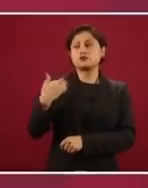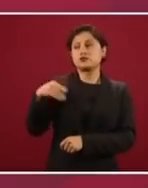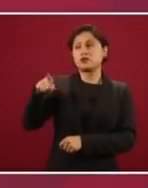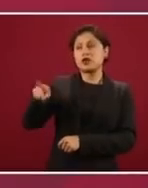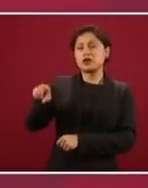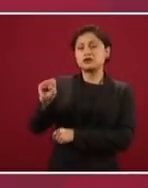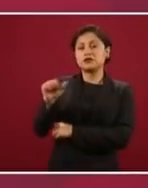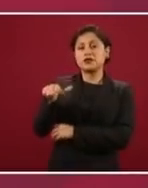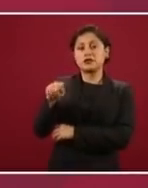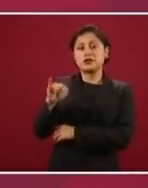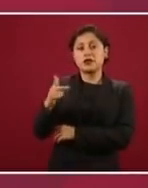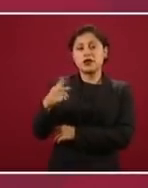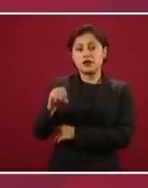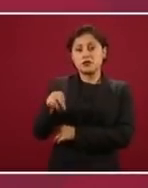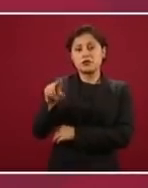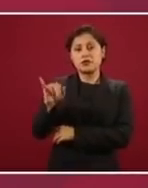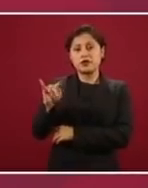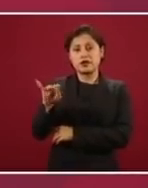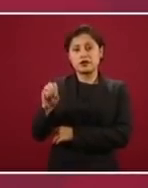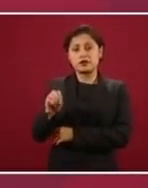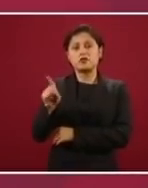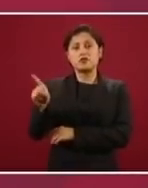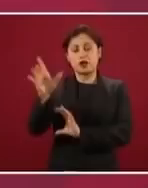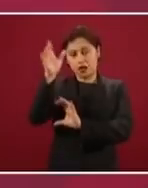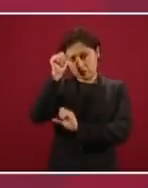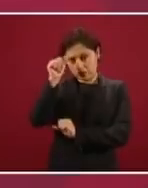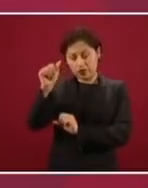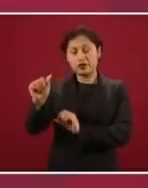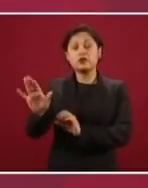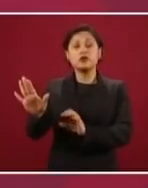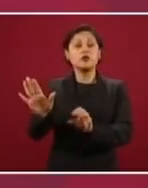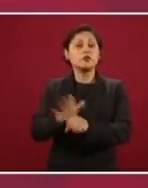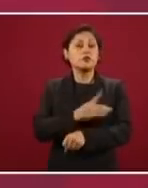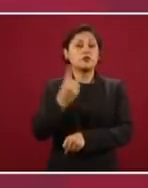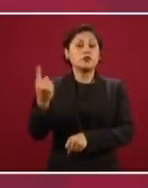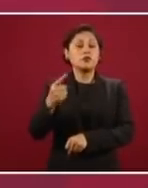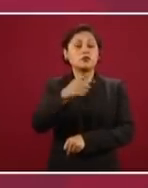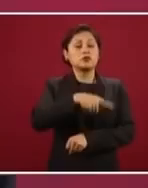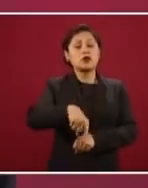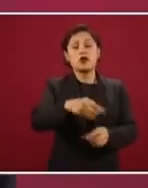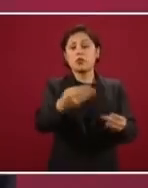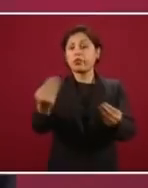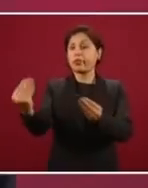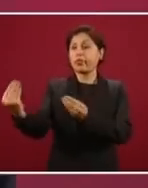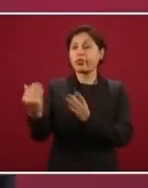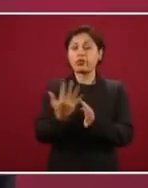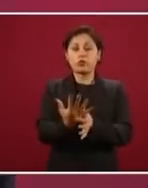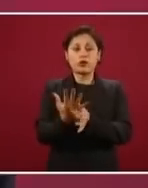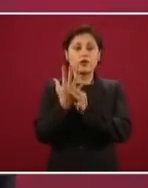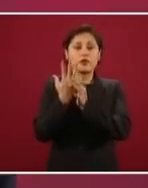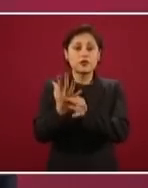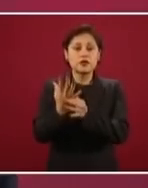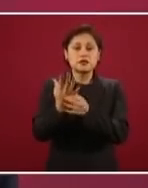porque se habla mucho de cuentas de